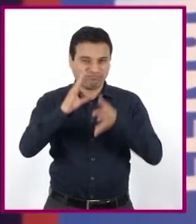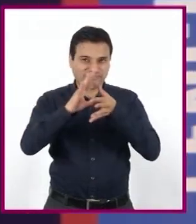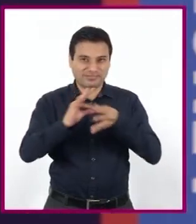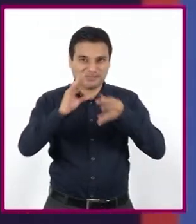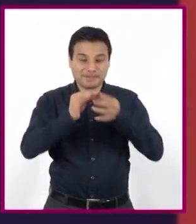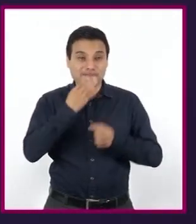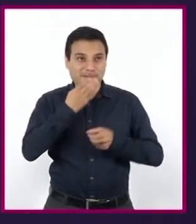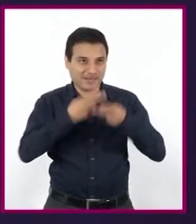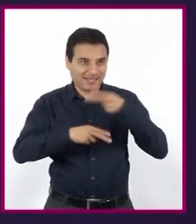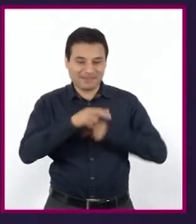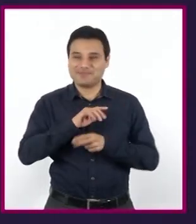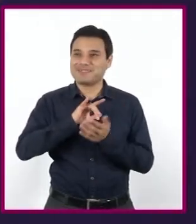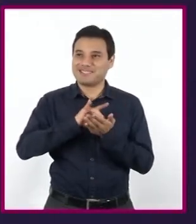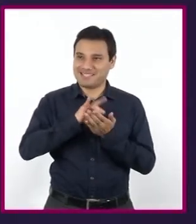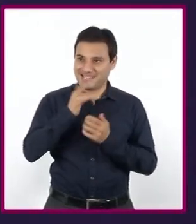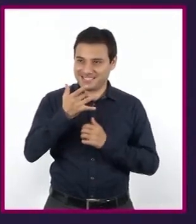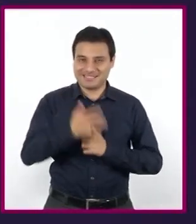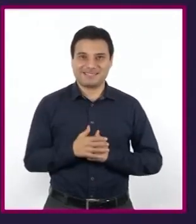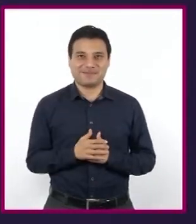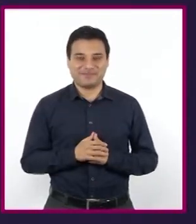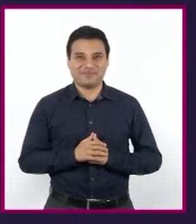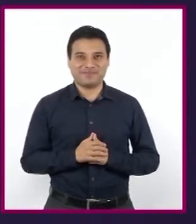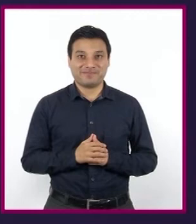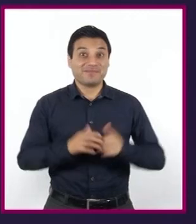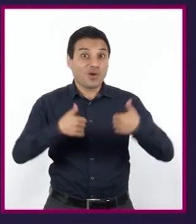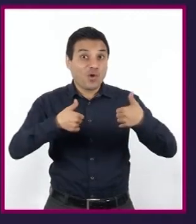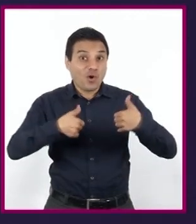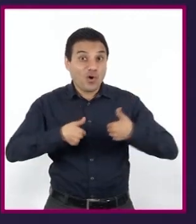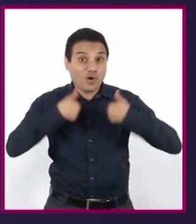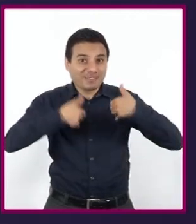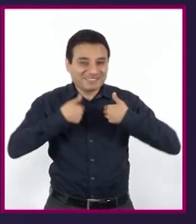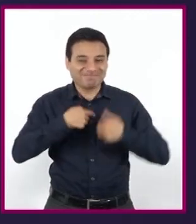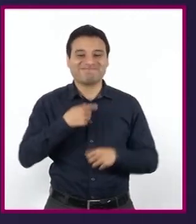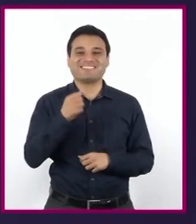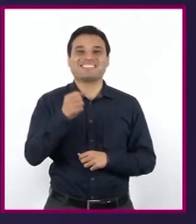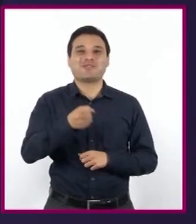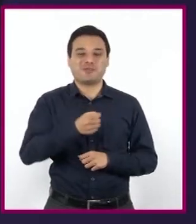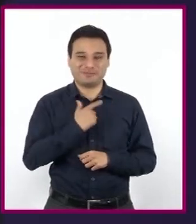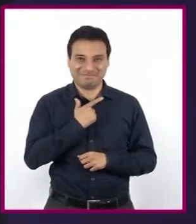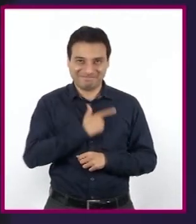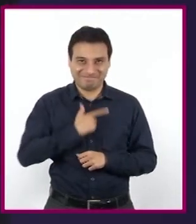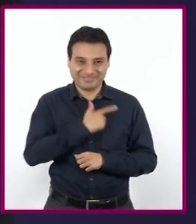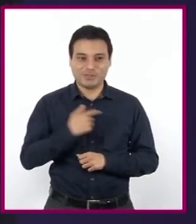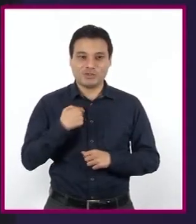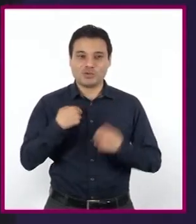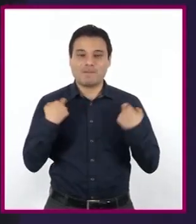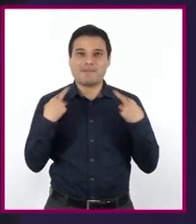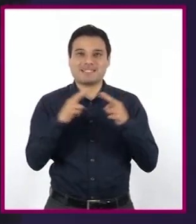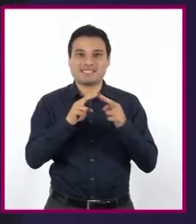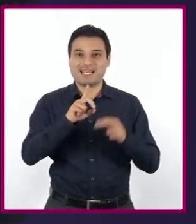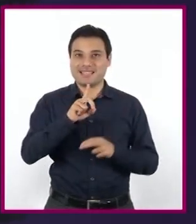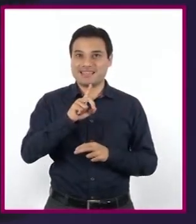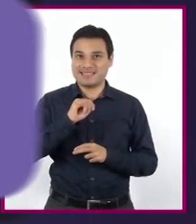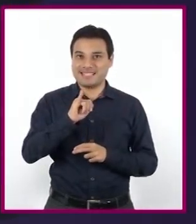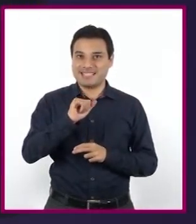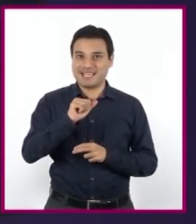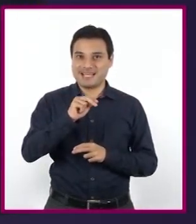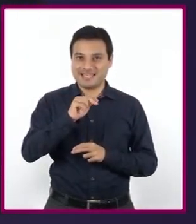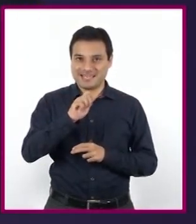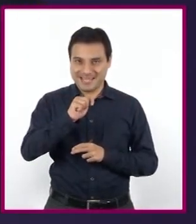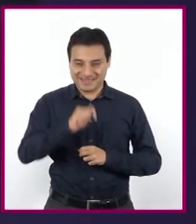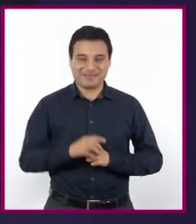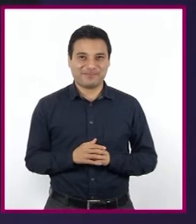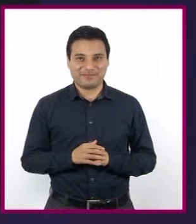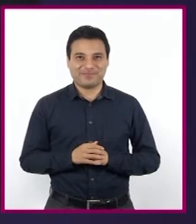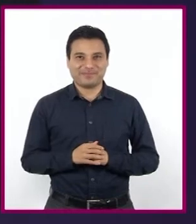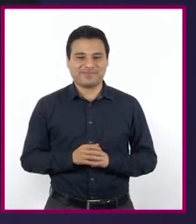maestra. Gracias, Enrique. Jóvenes, los saludo con mucho gusto. Soy la profesora Dianet García.